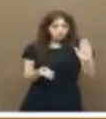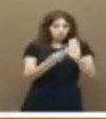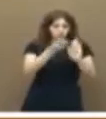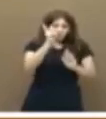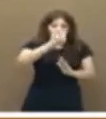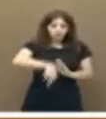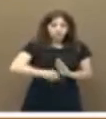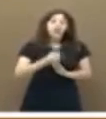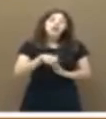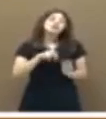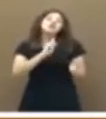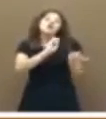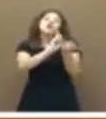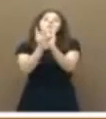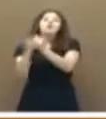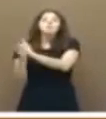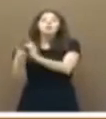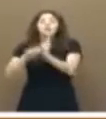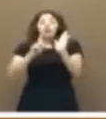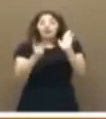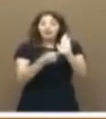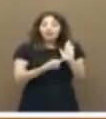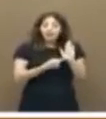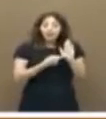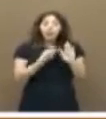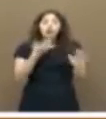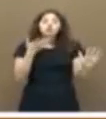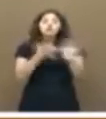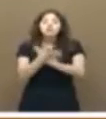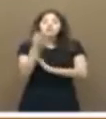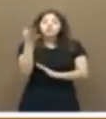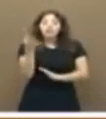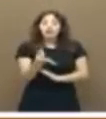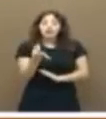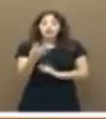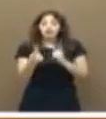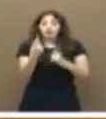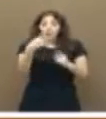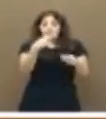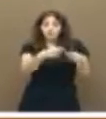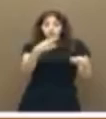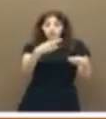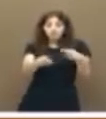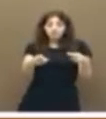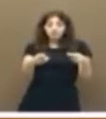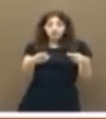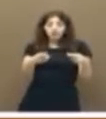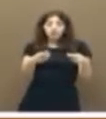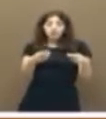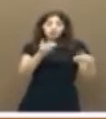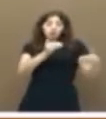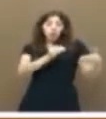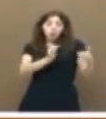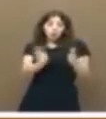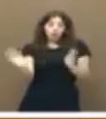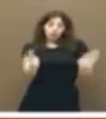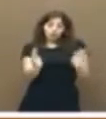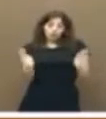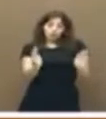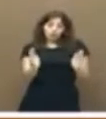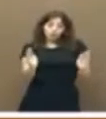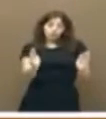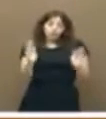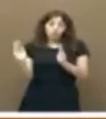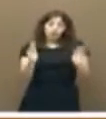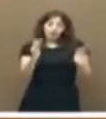cambios legislativos servirán para articular las políticas regionales en un periodo de tiempo que entendemos debe abarcar más de una legislatura y que